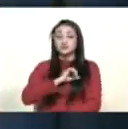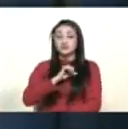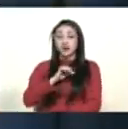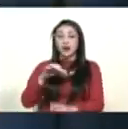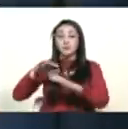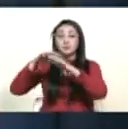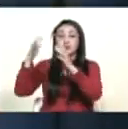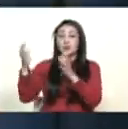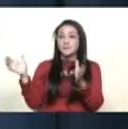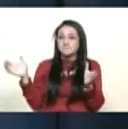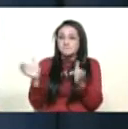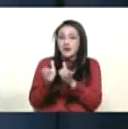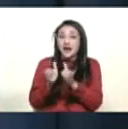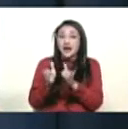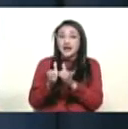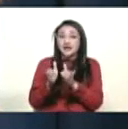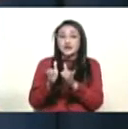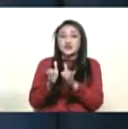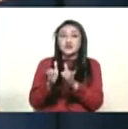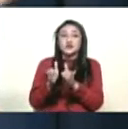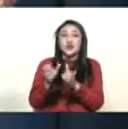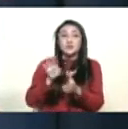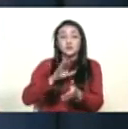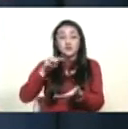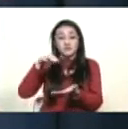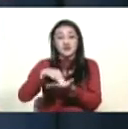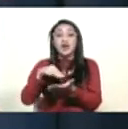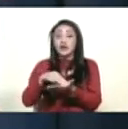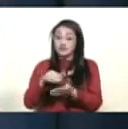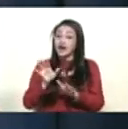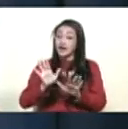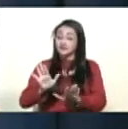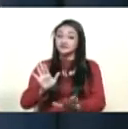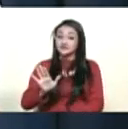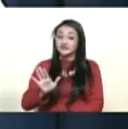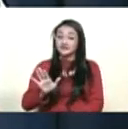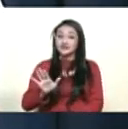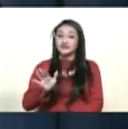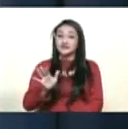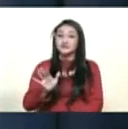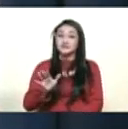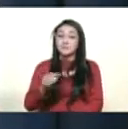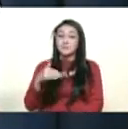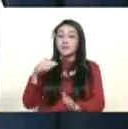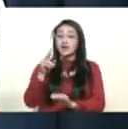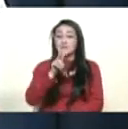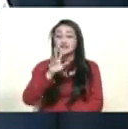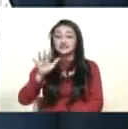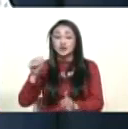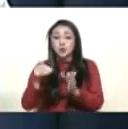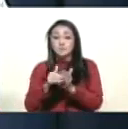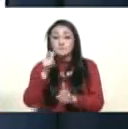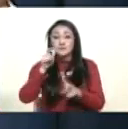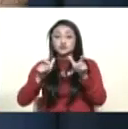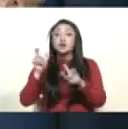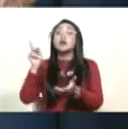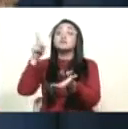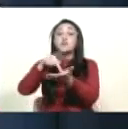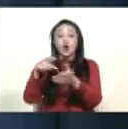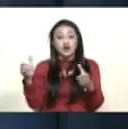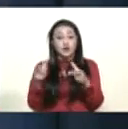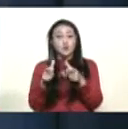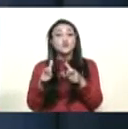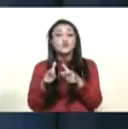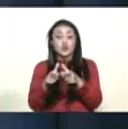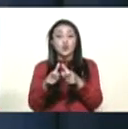poliedro se quedara pequeño para el tamaño del estado Miranda. Y fue lo que pasó. Más de 25.000 personas asistieron a esa reunión y muchos